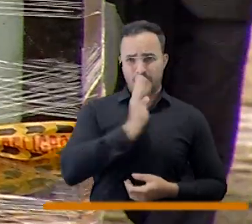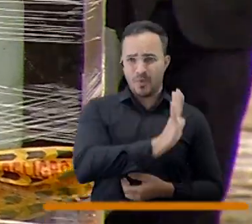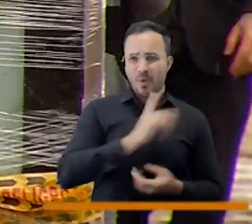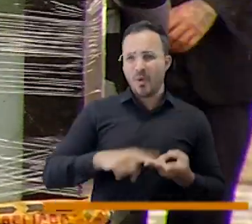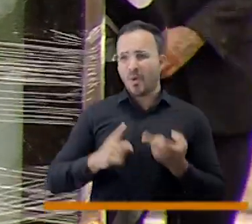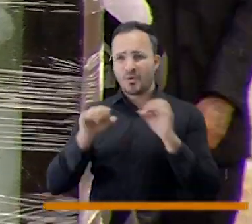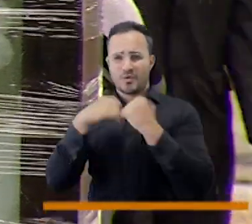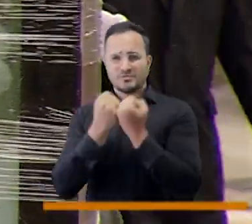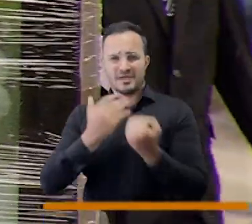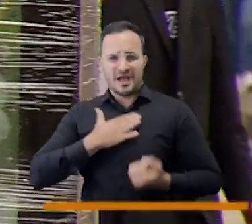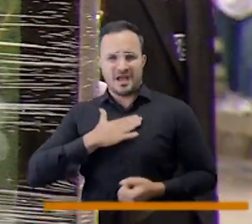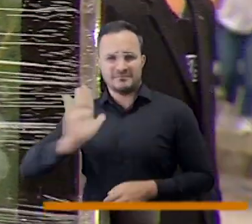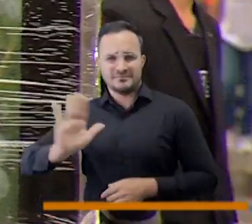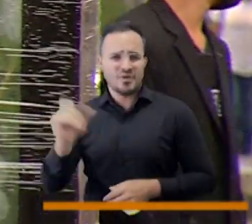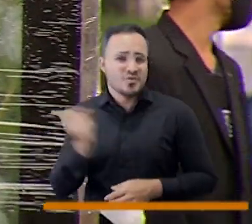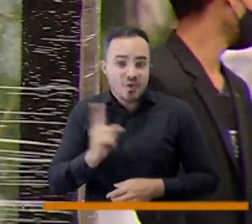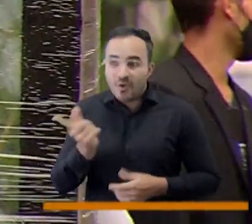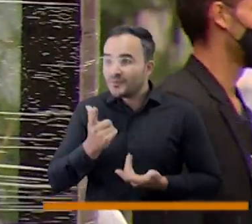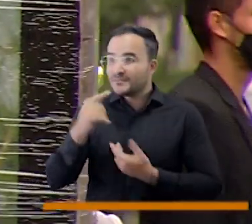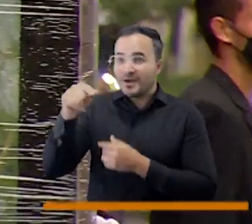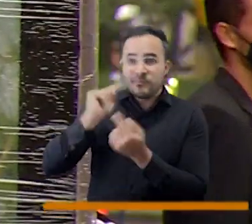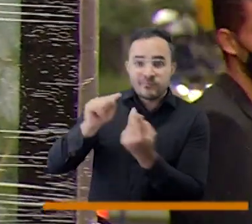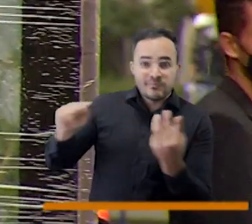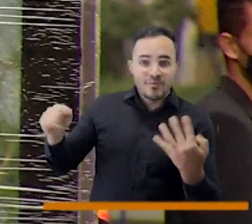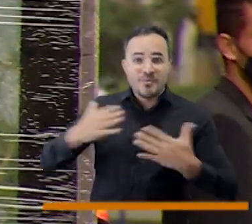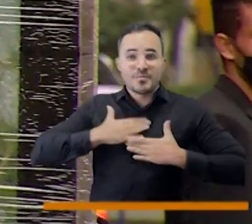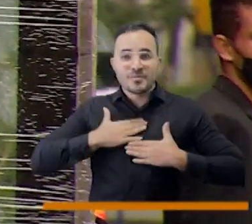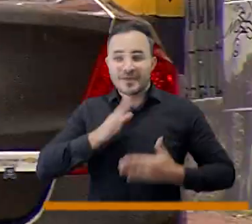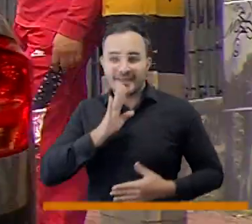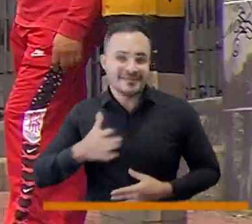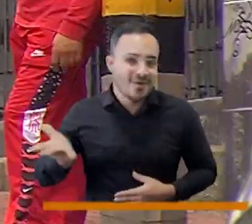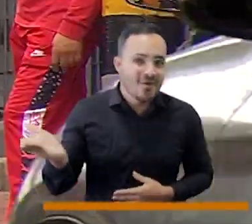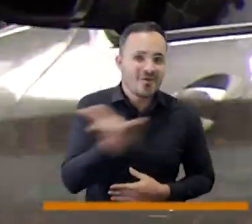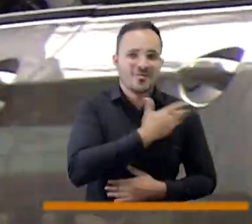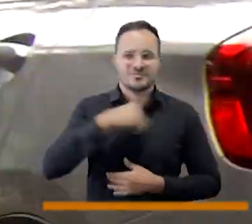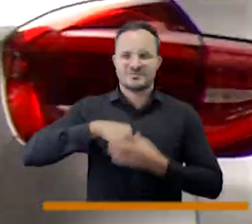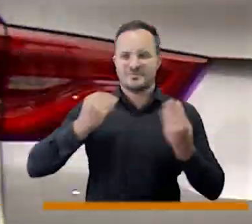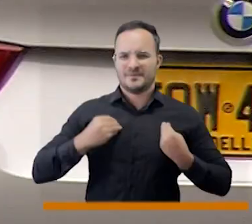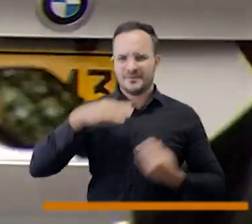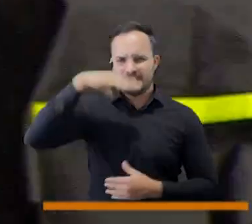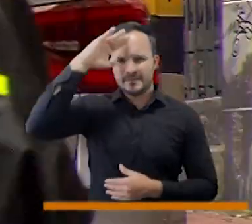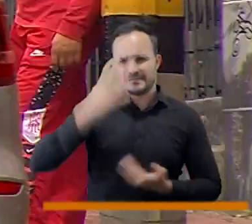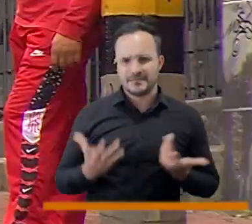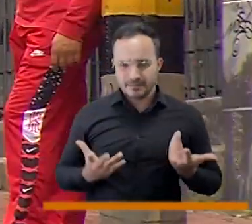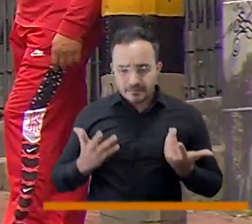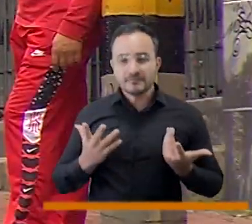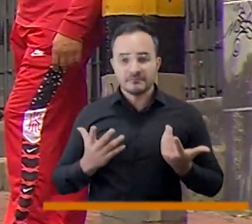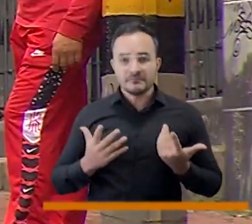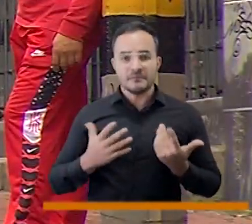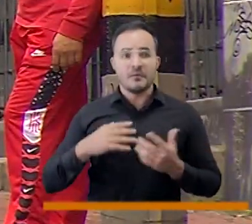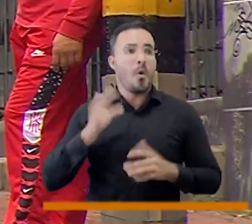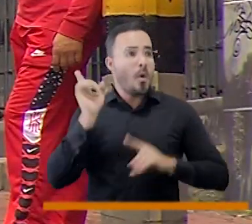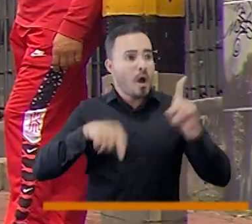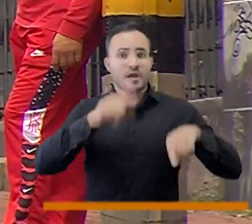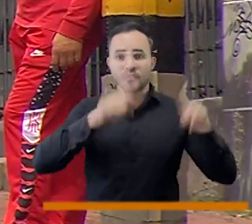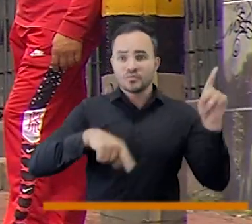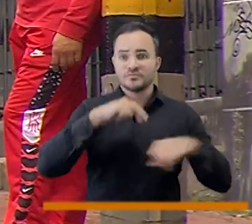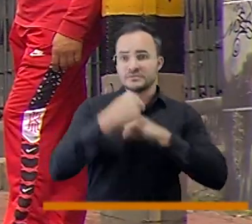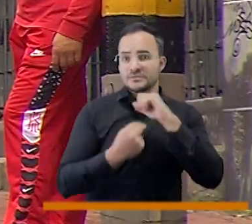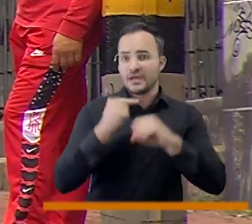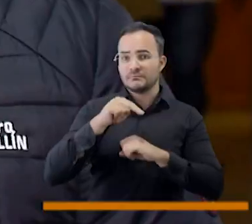todos los ciudadanos y ciudadanas de la ciudad de Medellín, de todos los que estamos acá, tanto propios como personas que nos